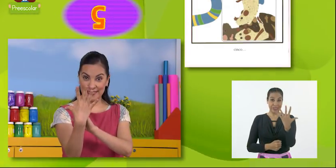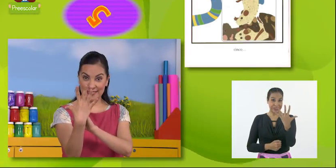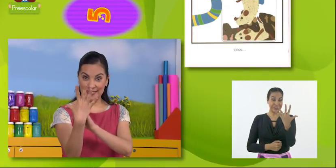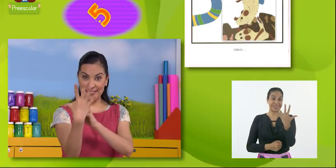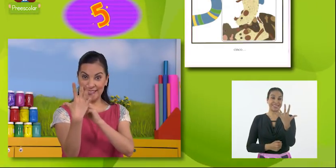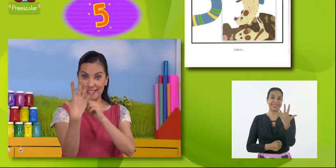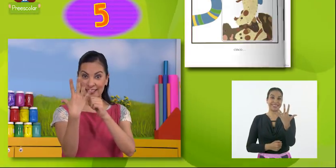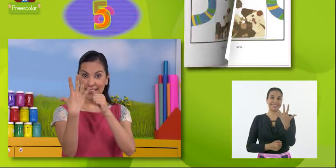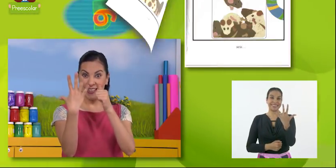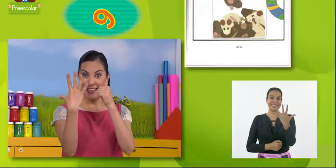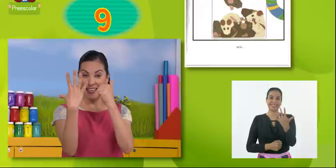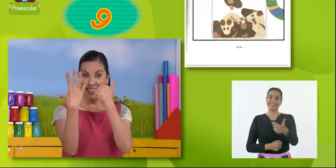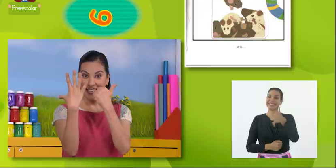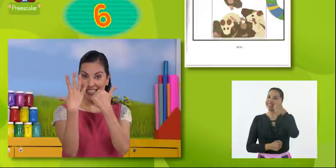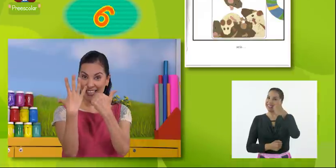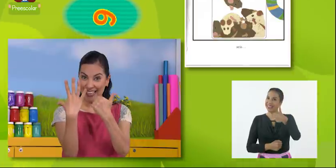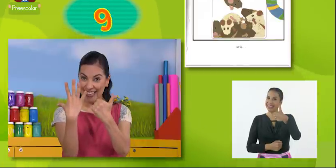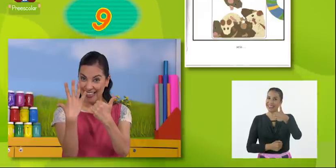cinco,